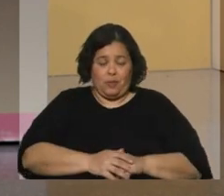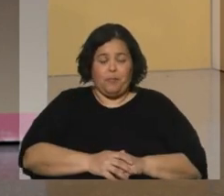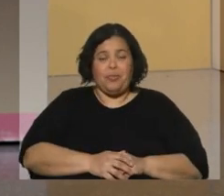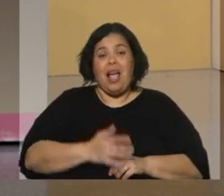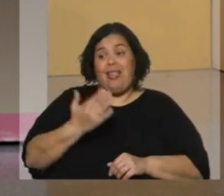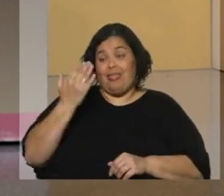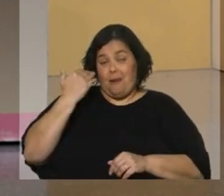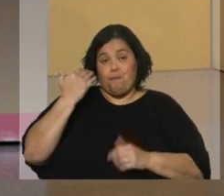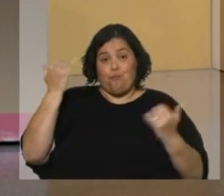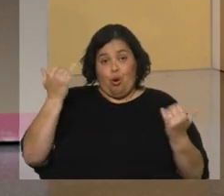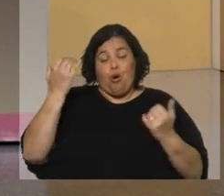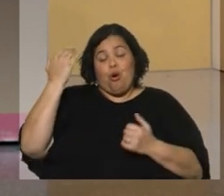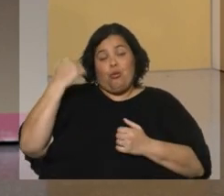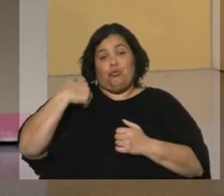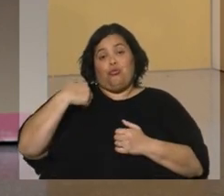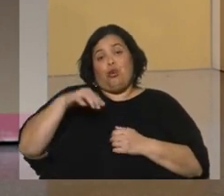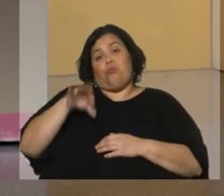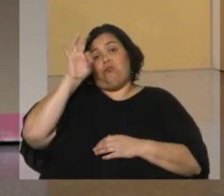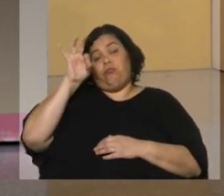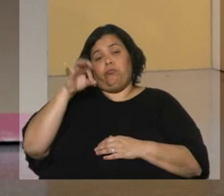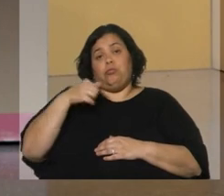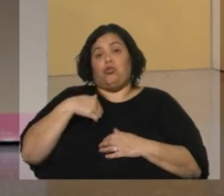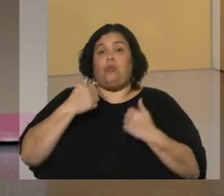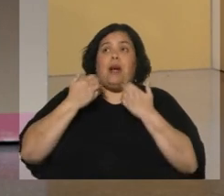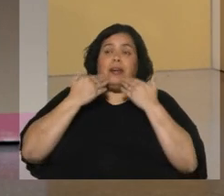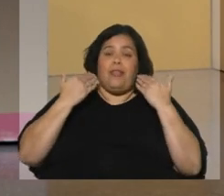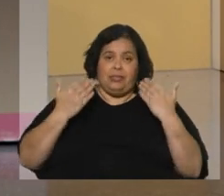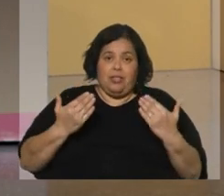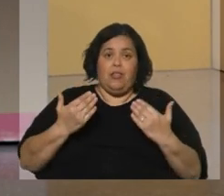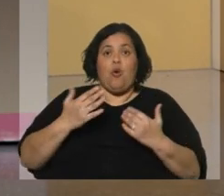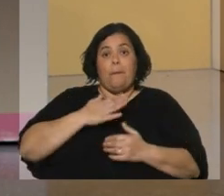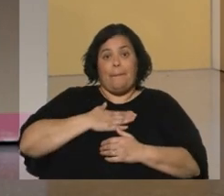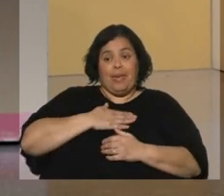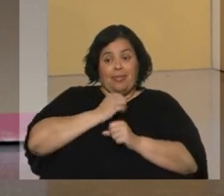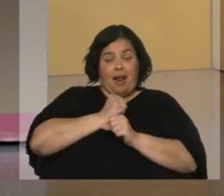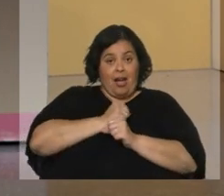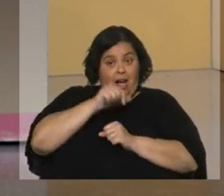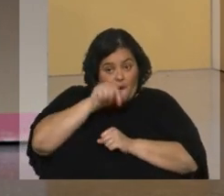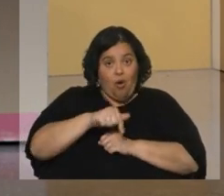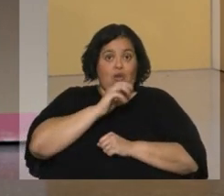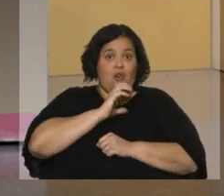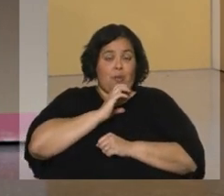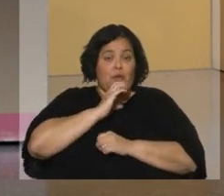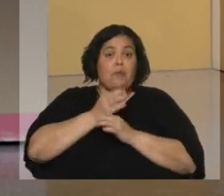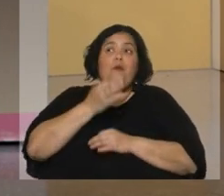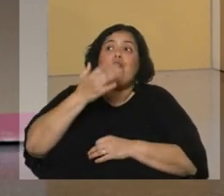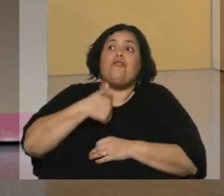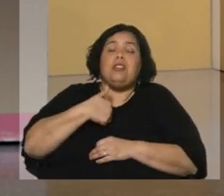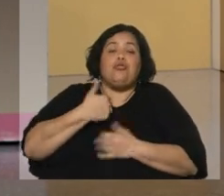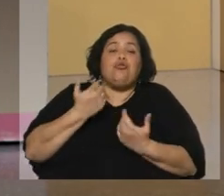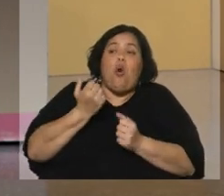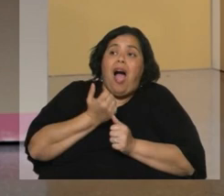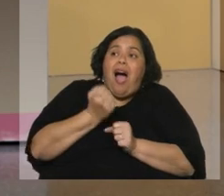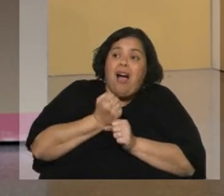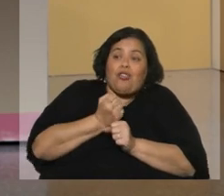opté y y y soy un privilegiado y un agradecido de que este es mi fuente de laburo y es mi oficio es lo que hago para